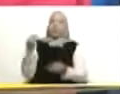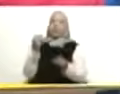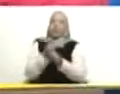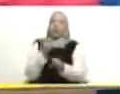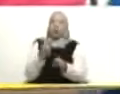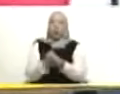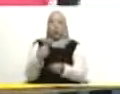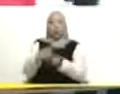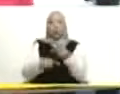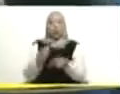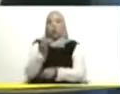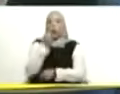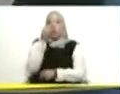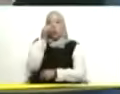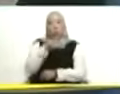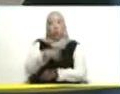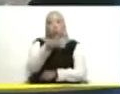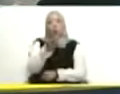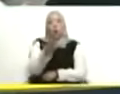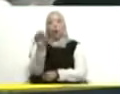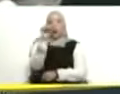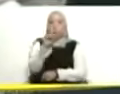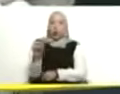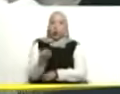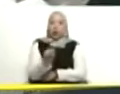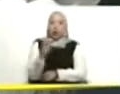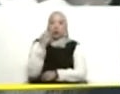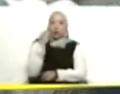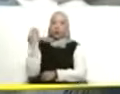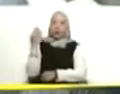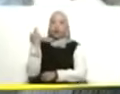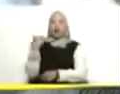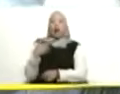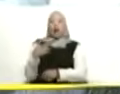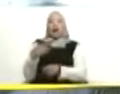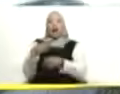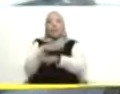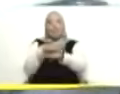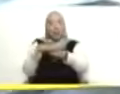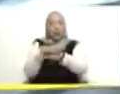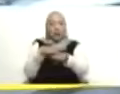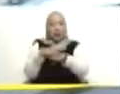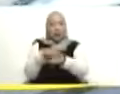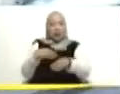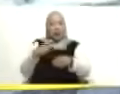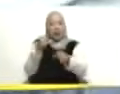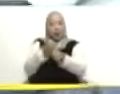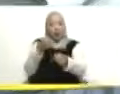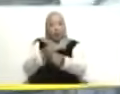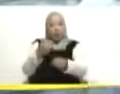para alimentar a nuestro pueblo en las 4S. Nuestra directora de acuicultura, nuestra directora también. Mírame de pesca. Este atún,